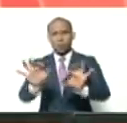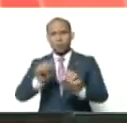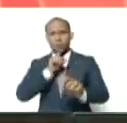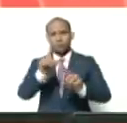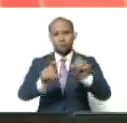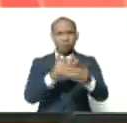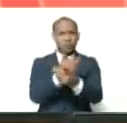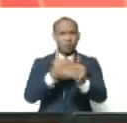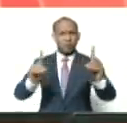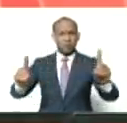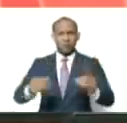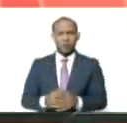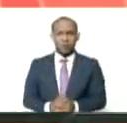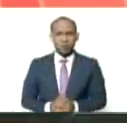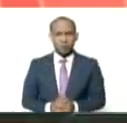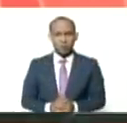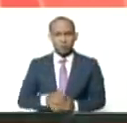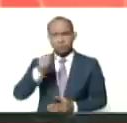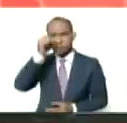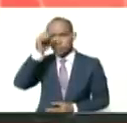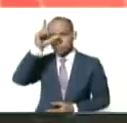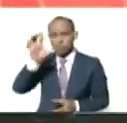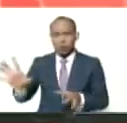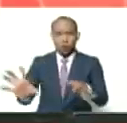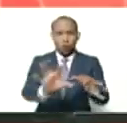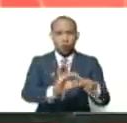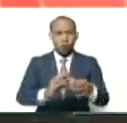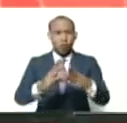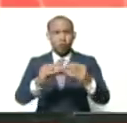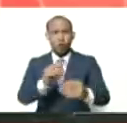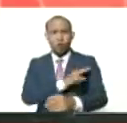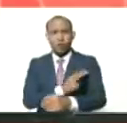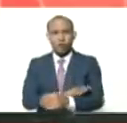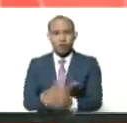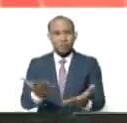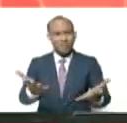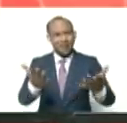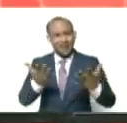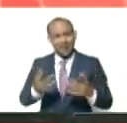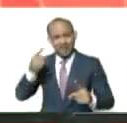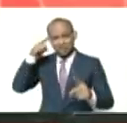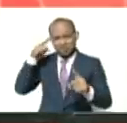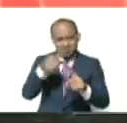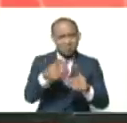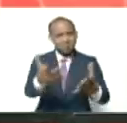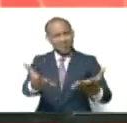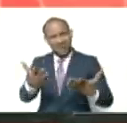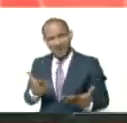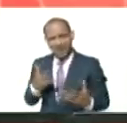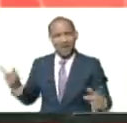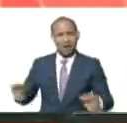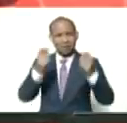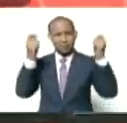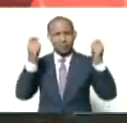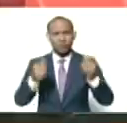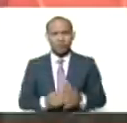consultivo democrático y capacidad de unir todas las fuerzas para ganar, para